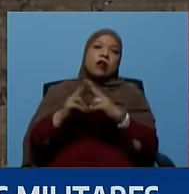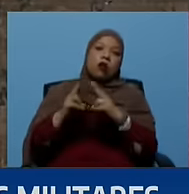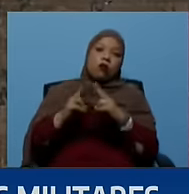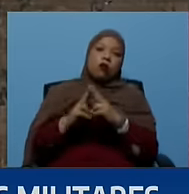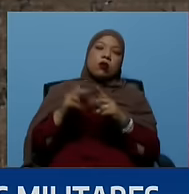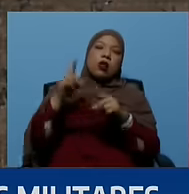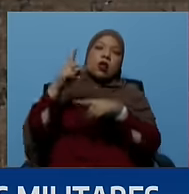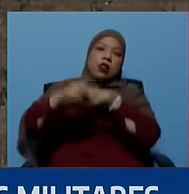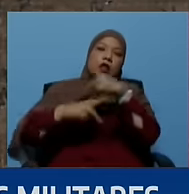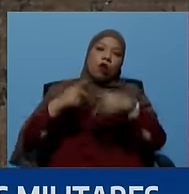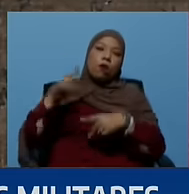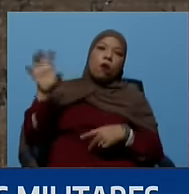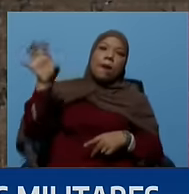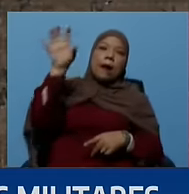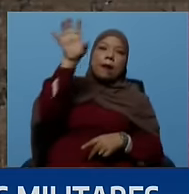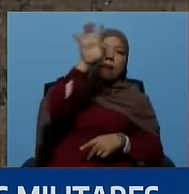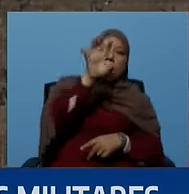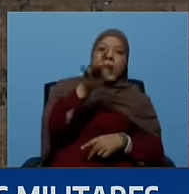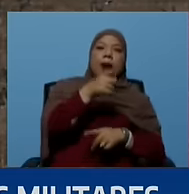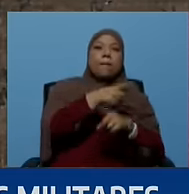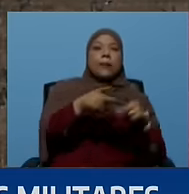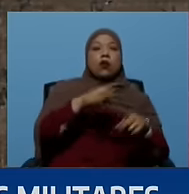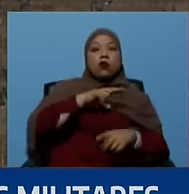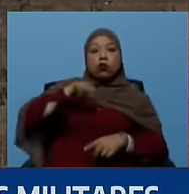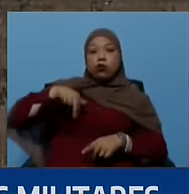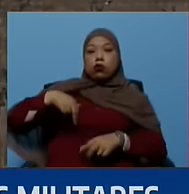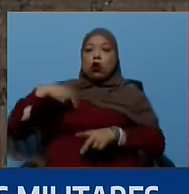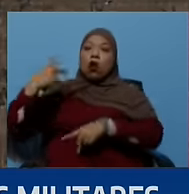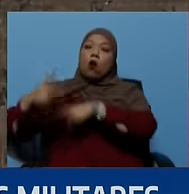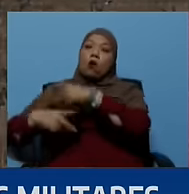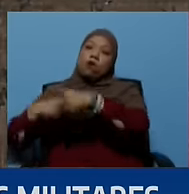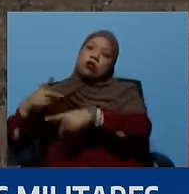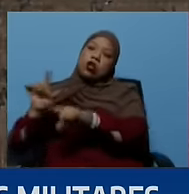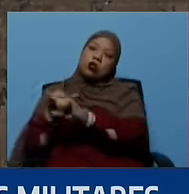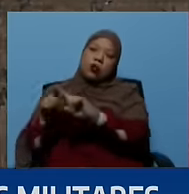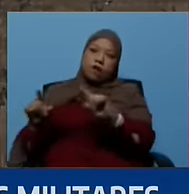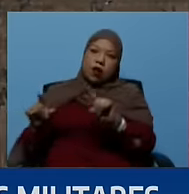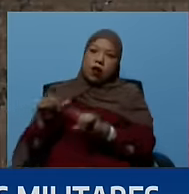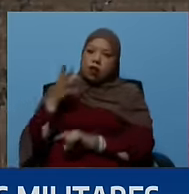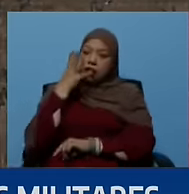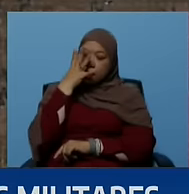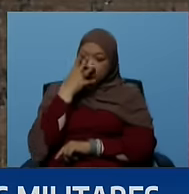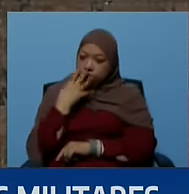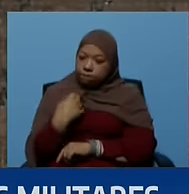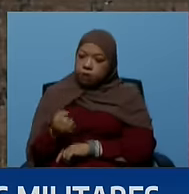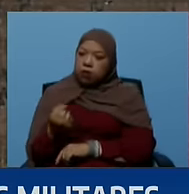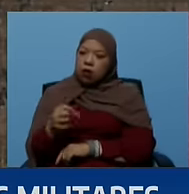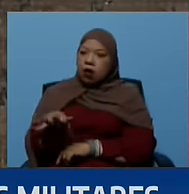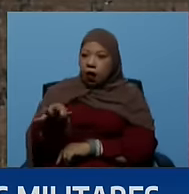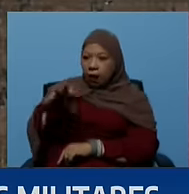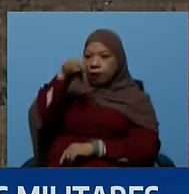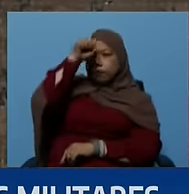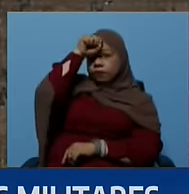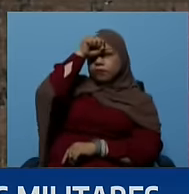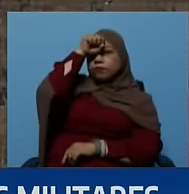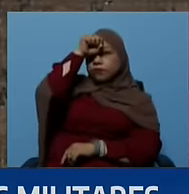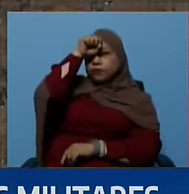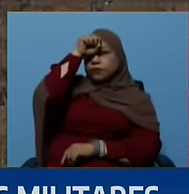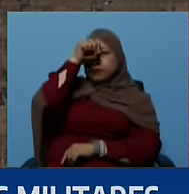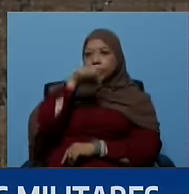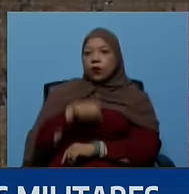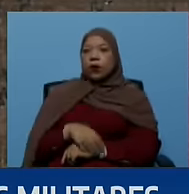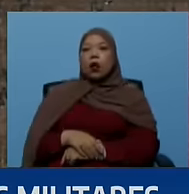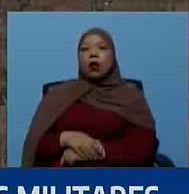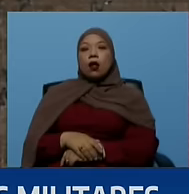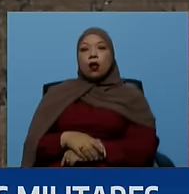un proceso ustedes tendrán que entender seguro